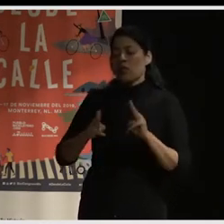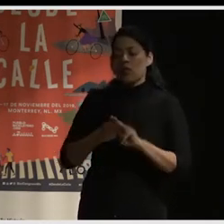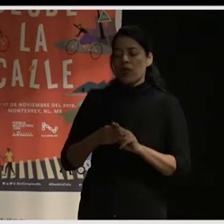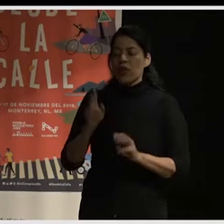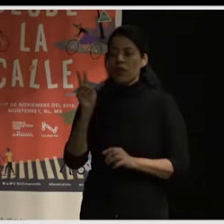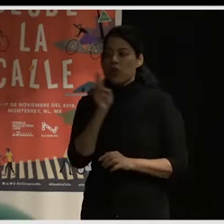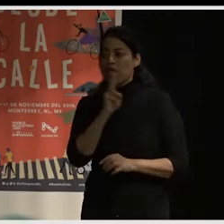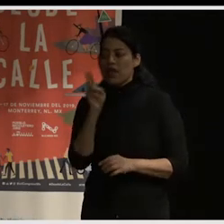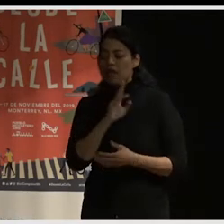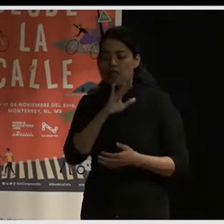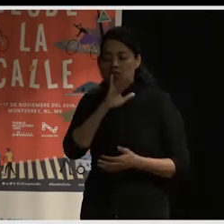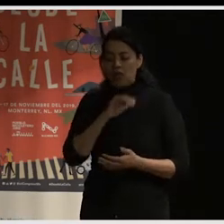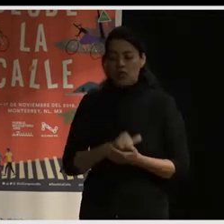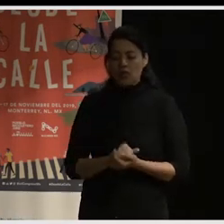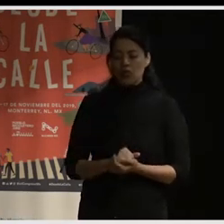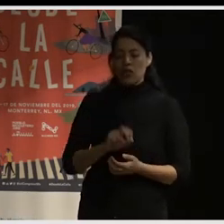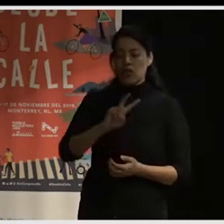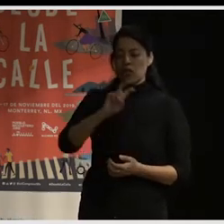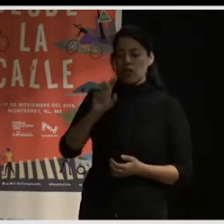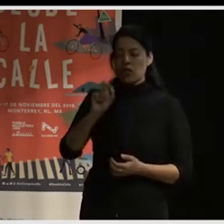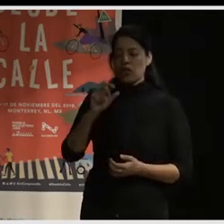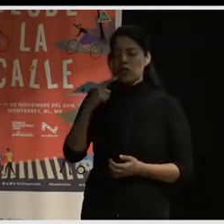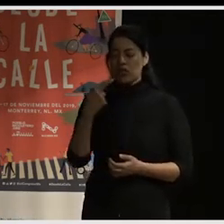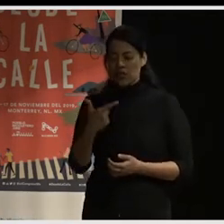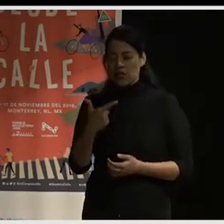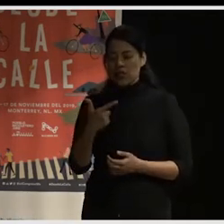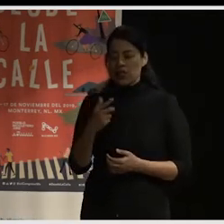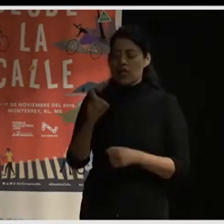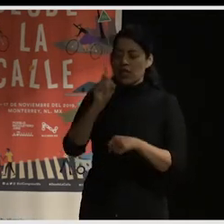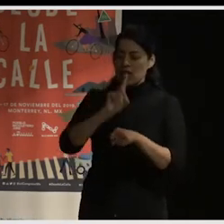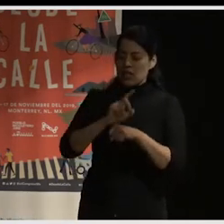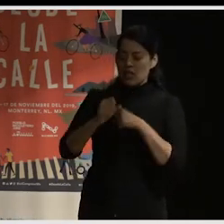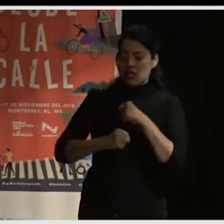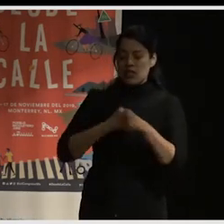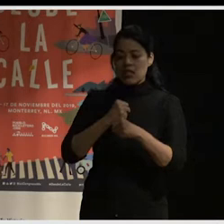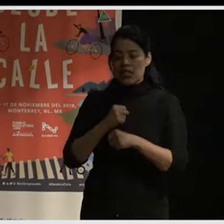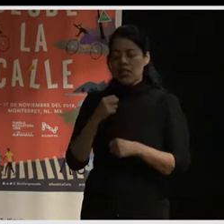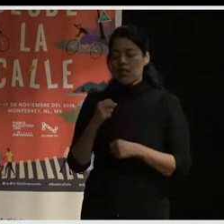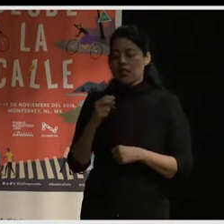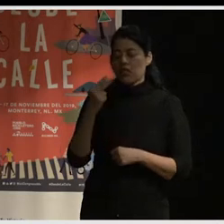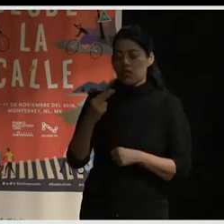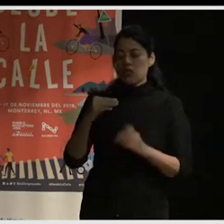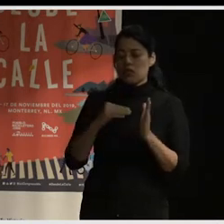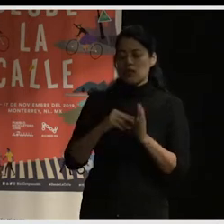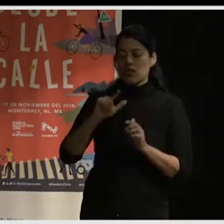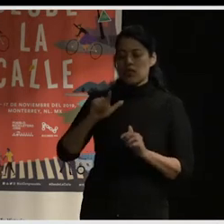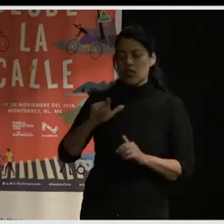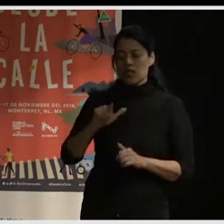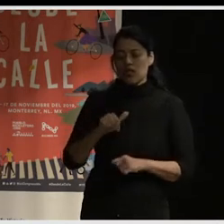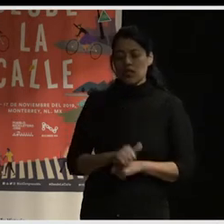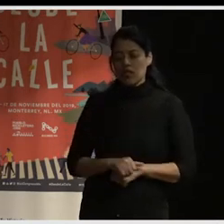aire 227 de los 365 días del año 2017 se hace esa medición